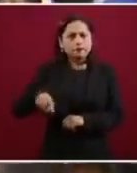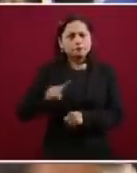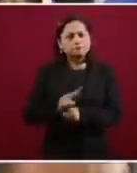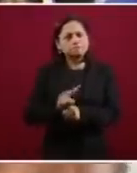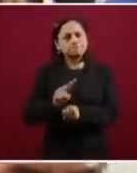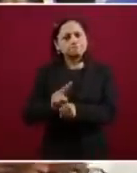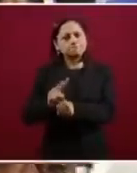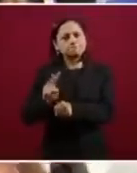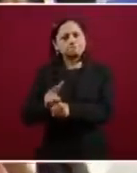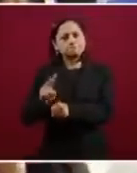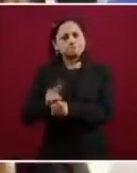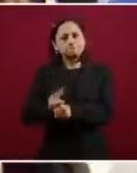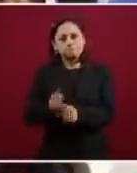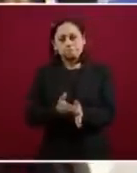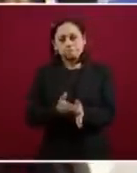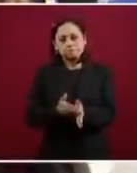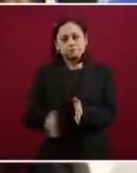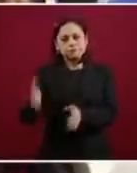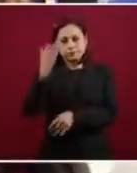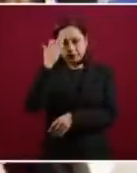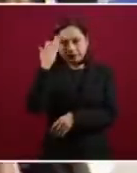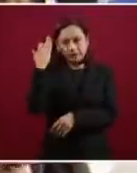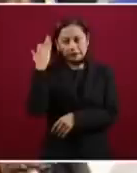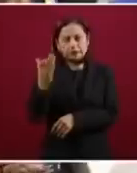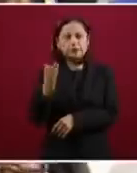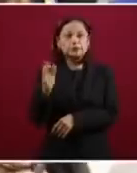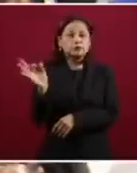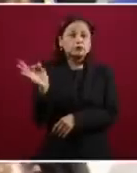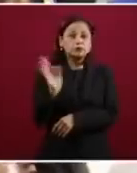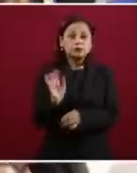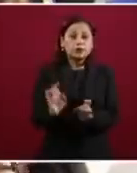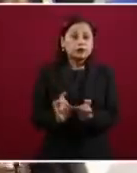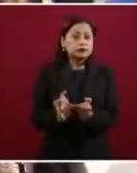a lo largo de todo el periodo posibles afectaciones.